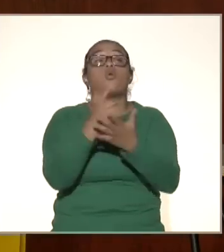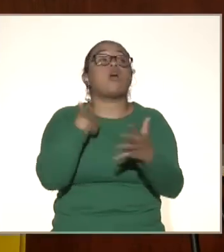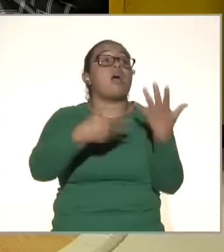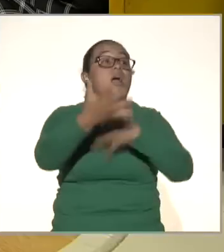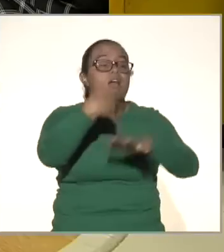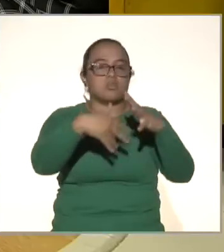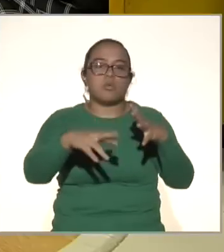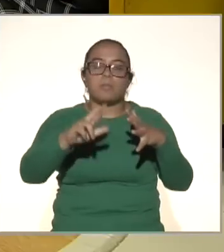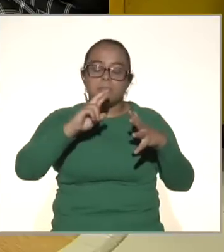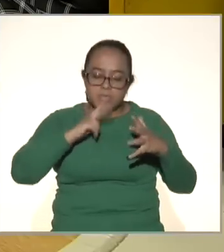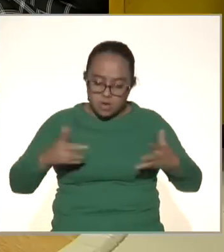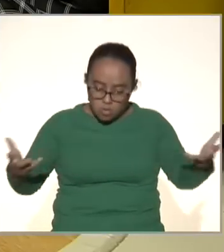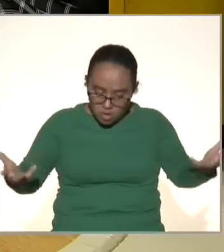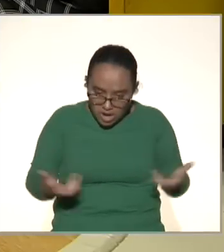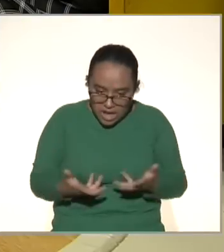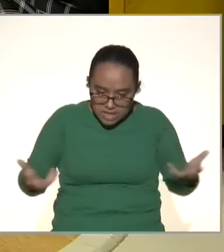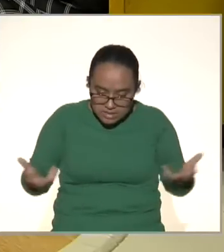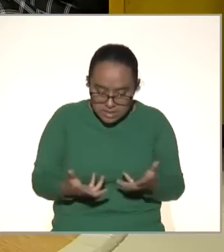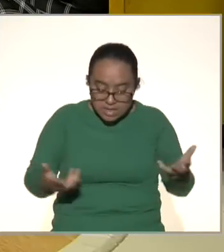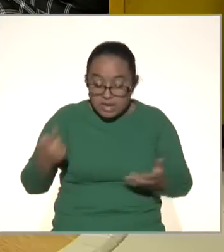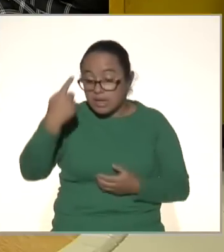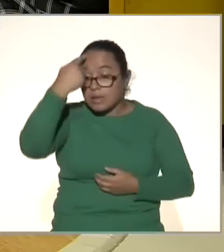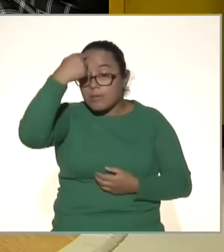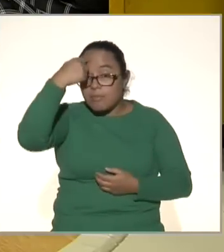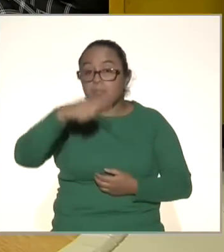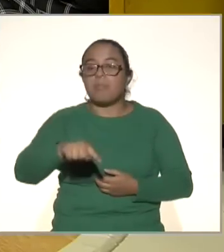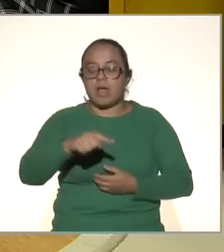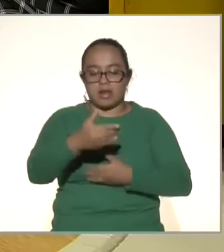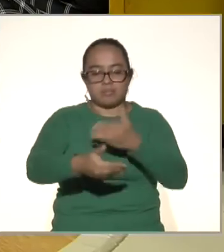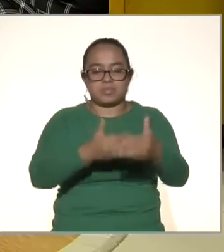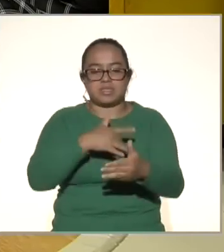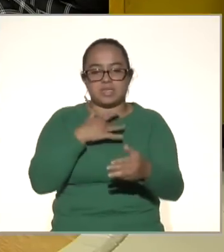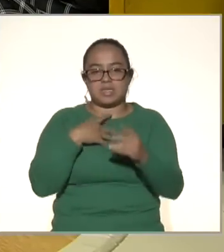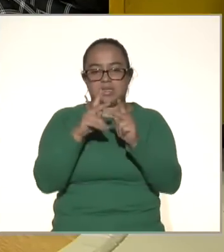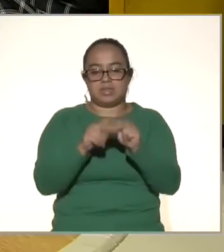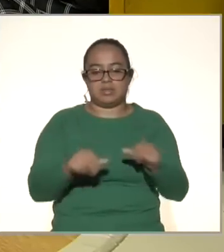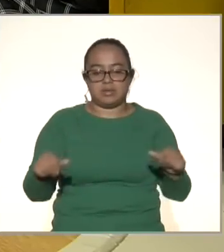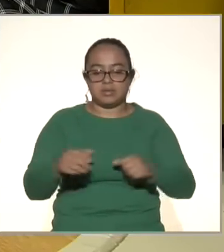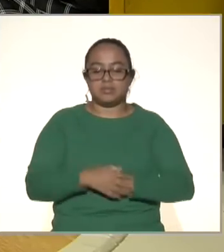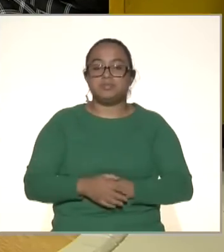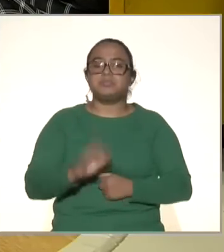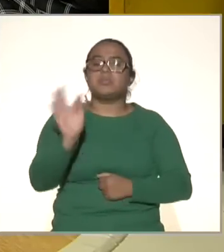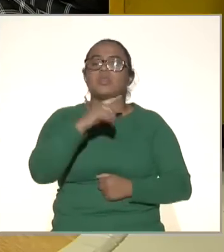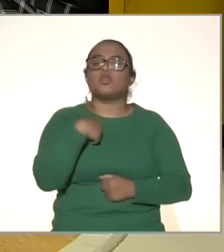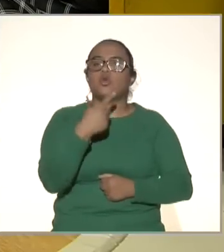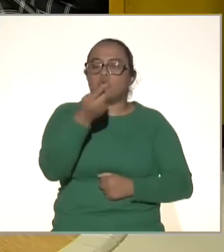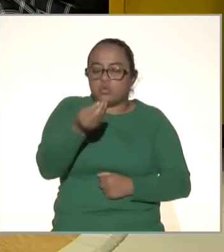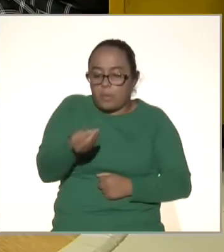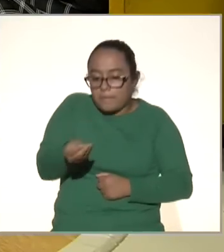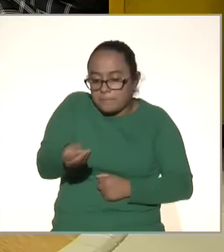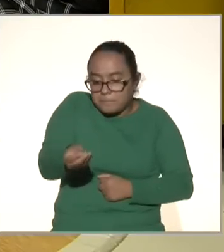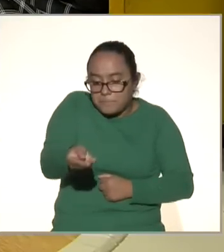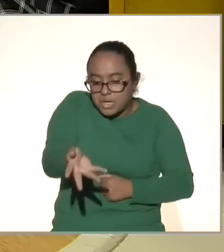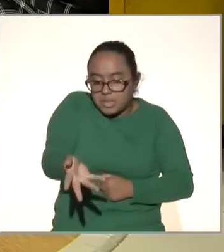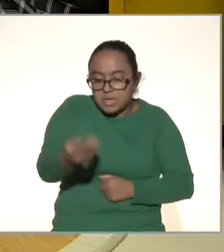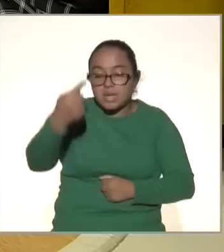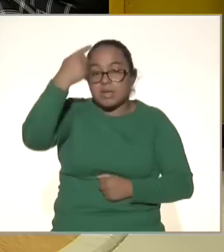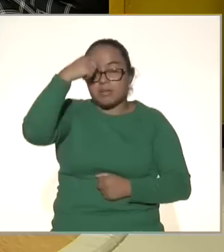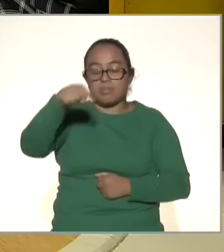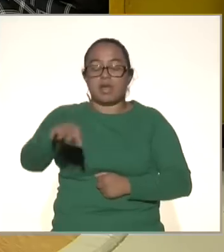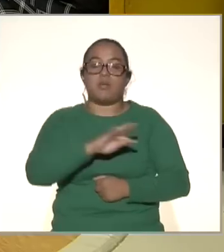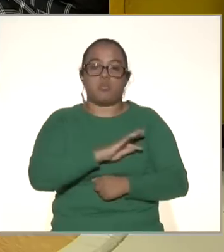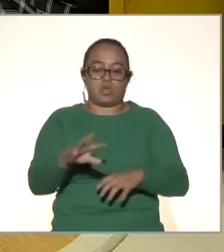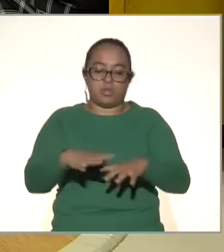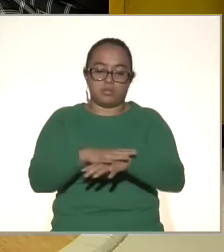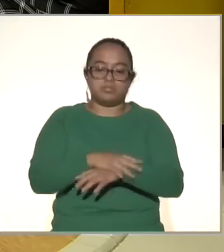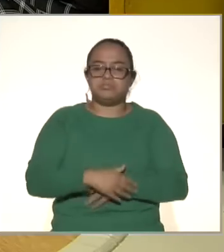dinámicas, para poder empezar a hacer eso. Puede ser tú esa semillita del cambio. Claro, tú eres la semillita, ¿no? y puedo decir, cada quien va